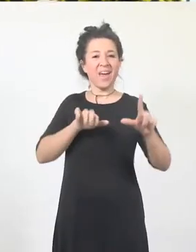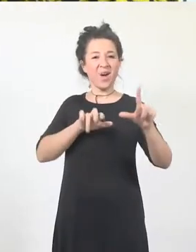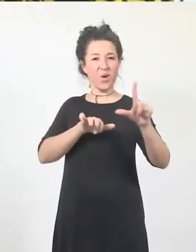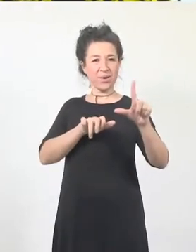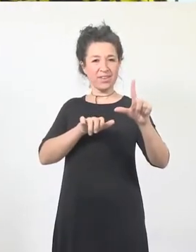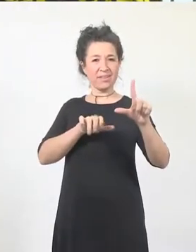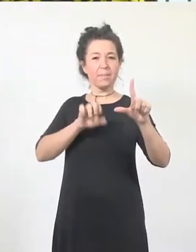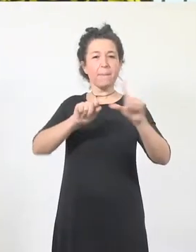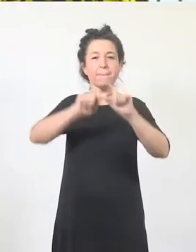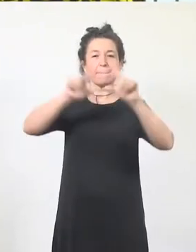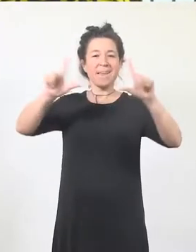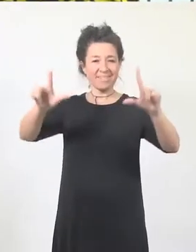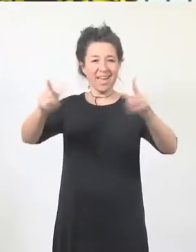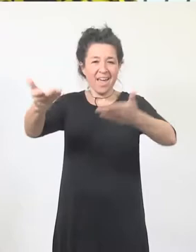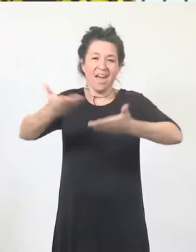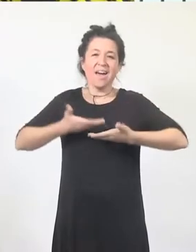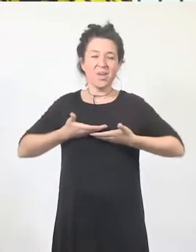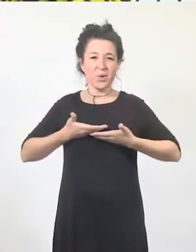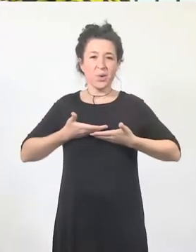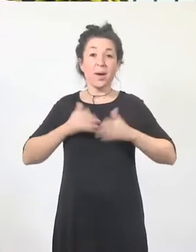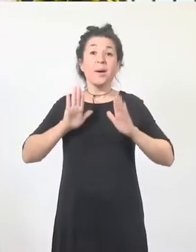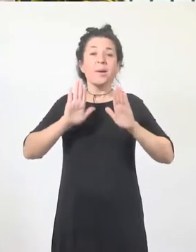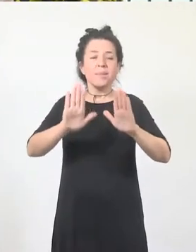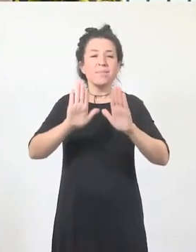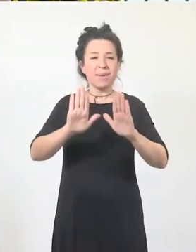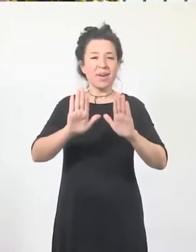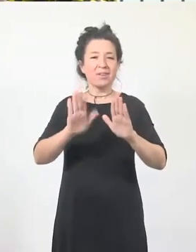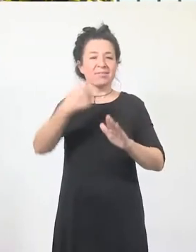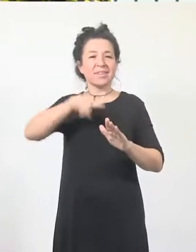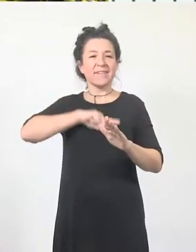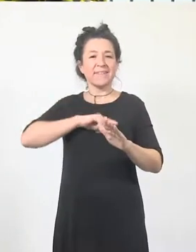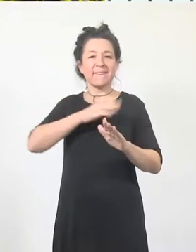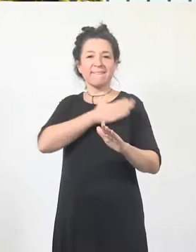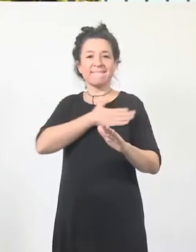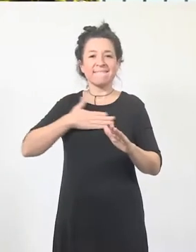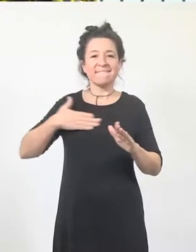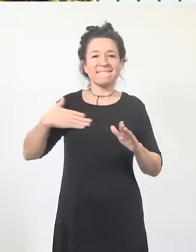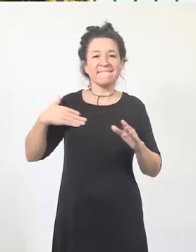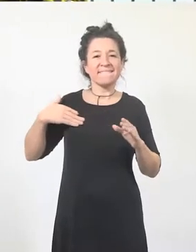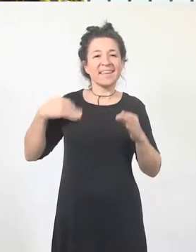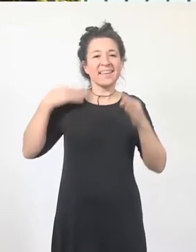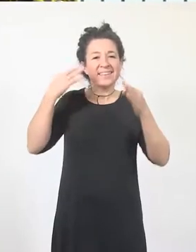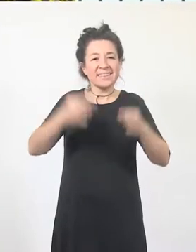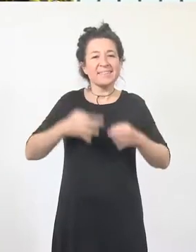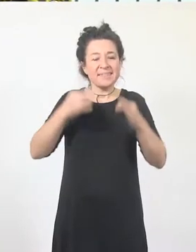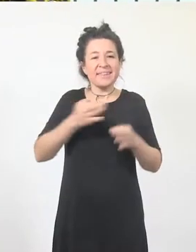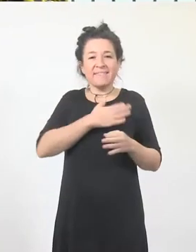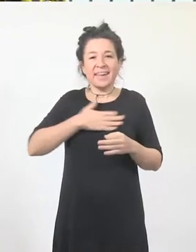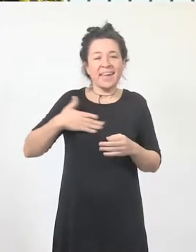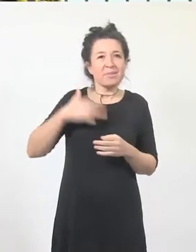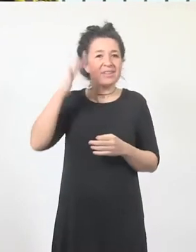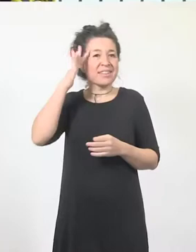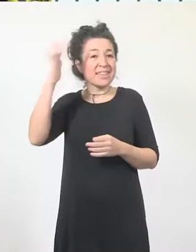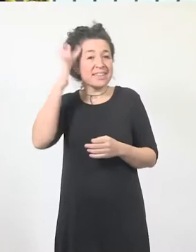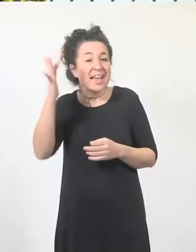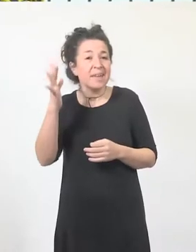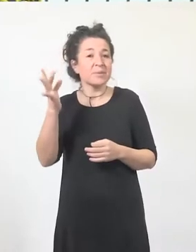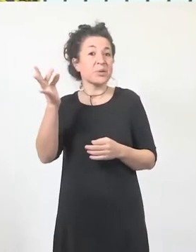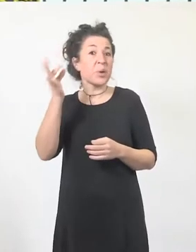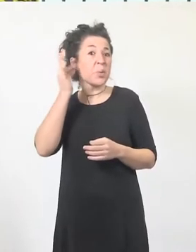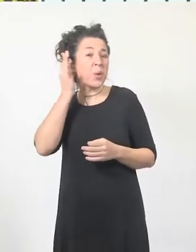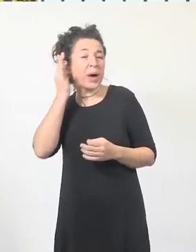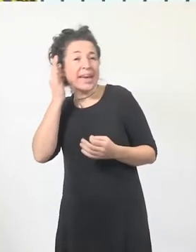ordenadorea, ordenadorearen pantaila. Hala eta guztiz ere, beti izanen da gure asmoa, gure desira,